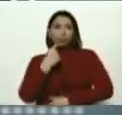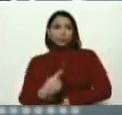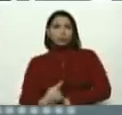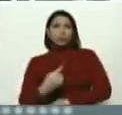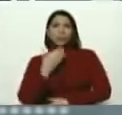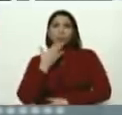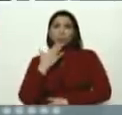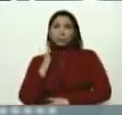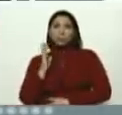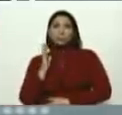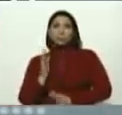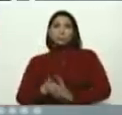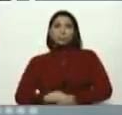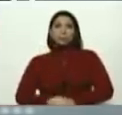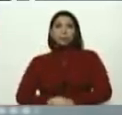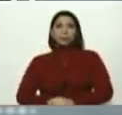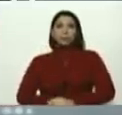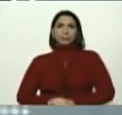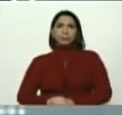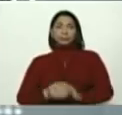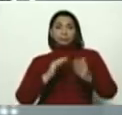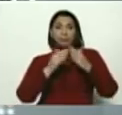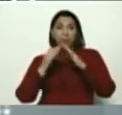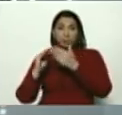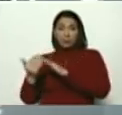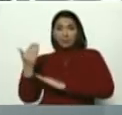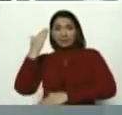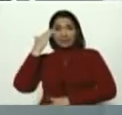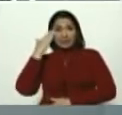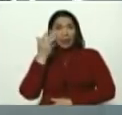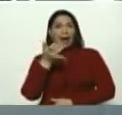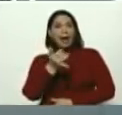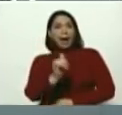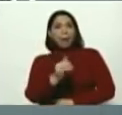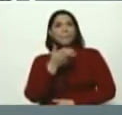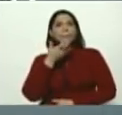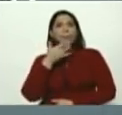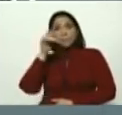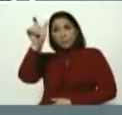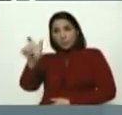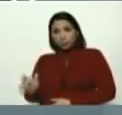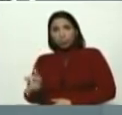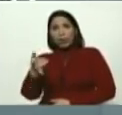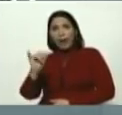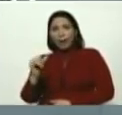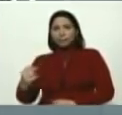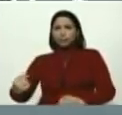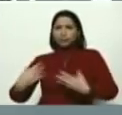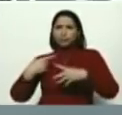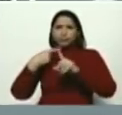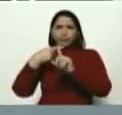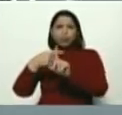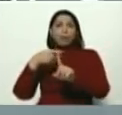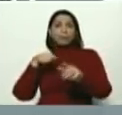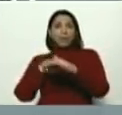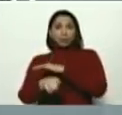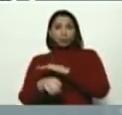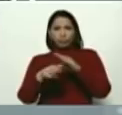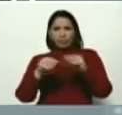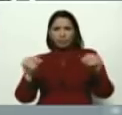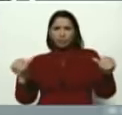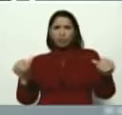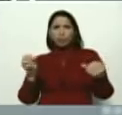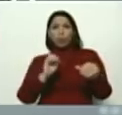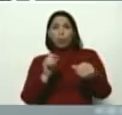relevancia de que las comunidades sepan si hay un caso que está activo en su territorio, en